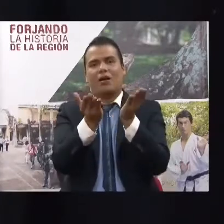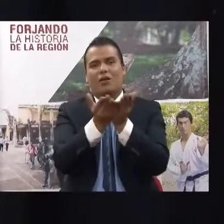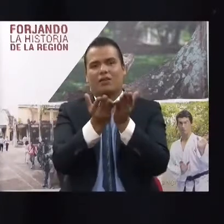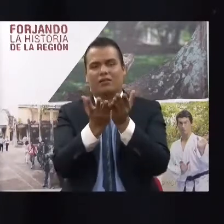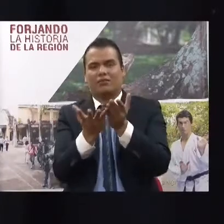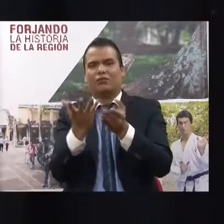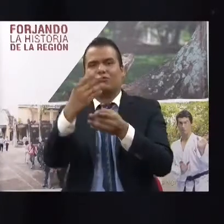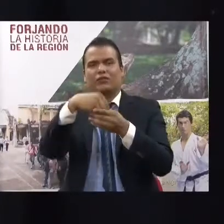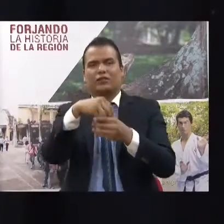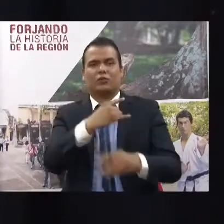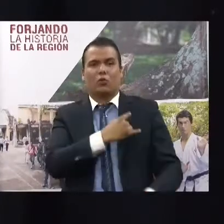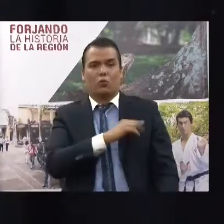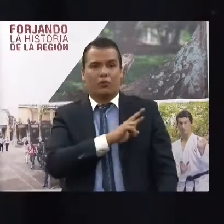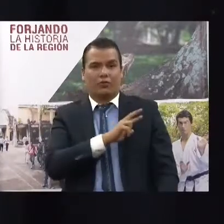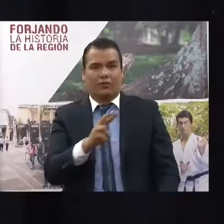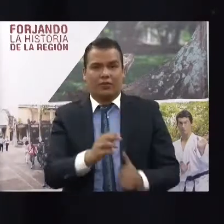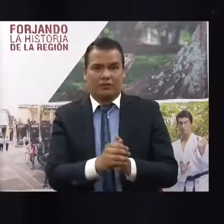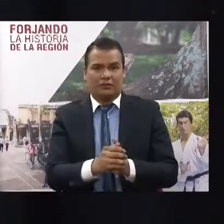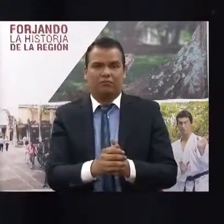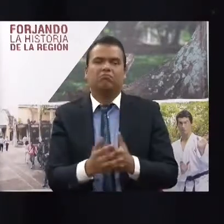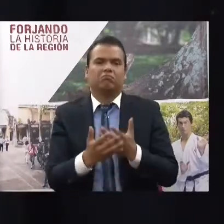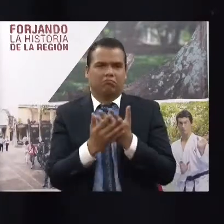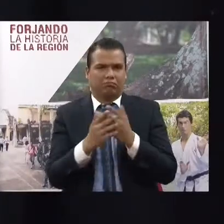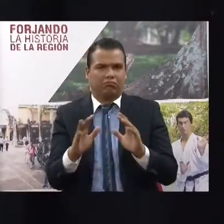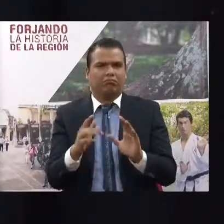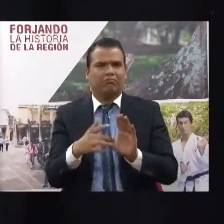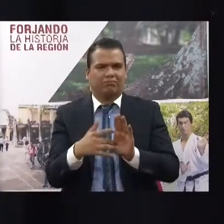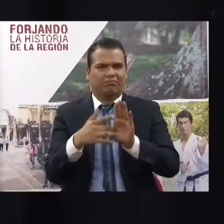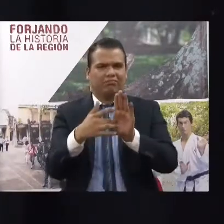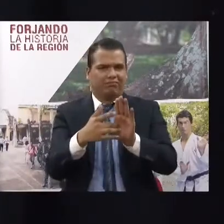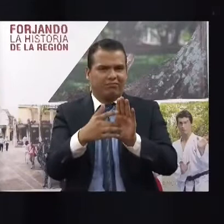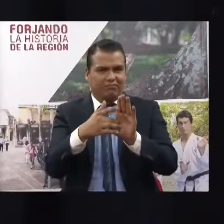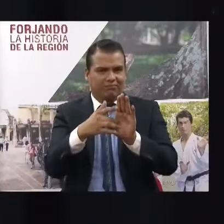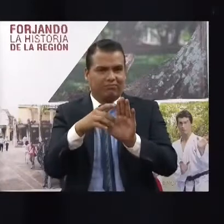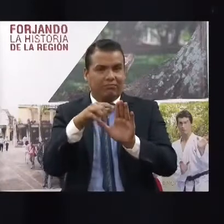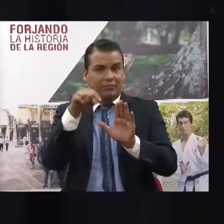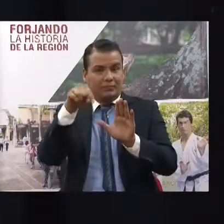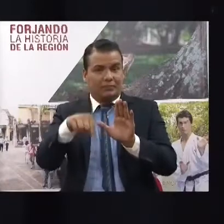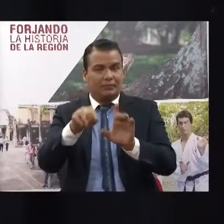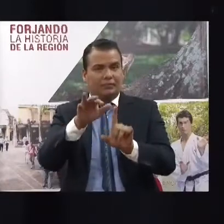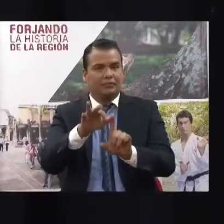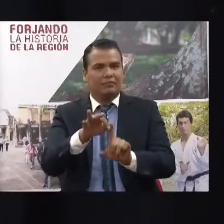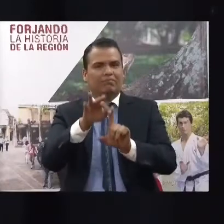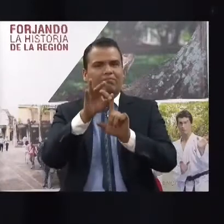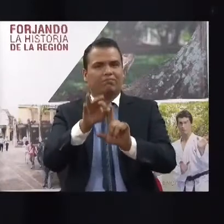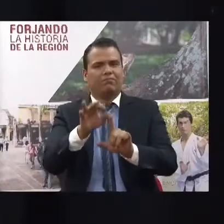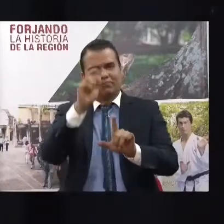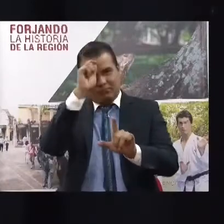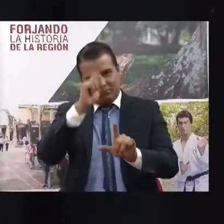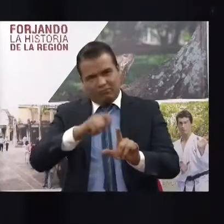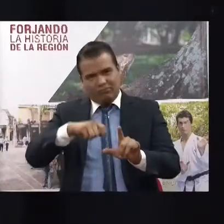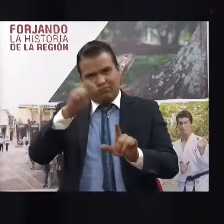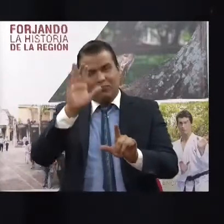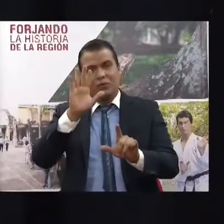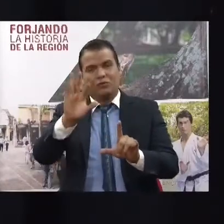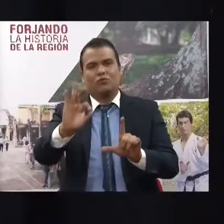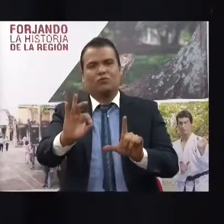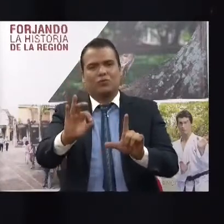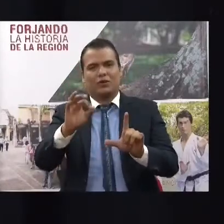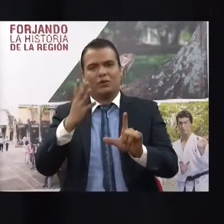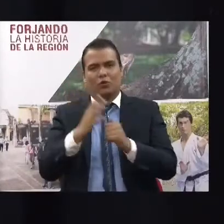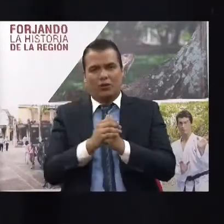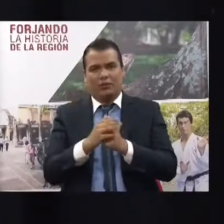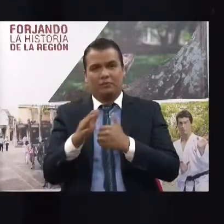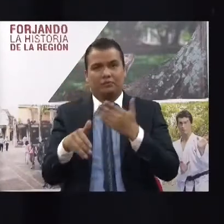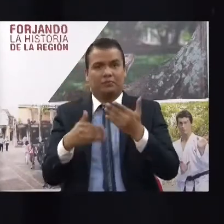institución. Como ya se ha dicho, esta es una ceremonia de grado virtual, la tercera que